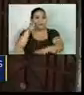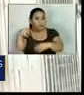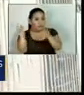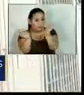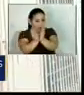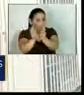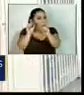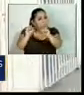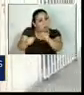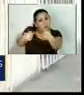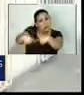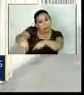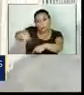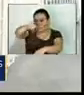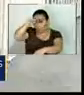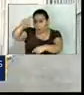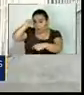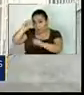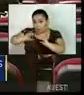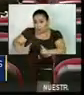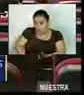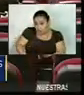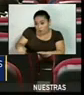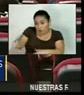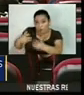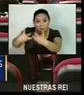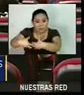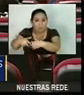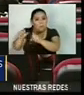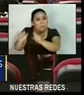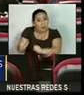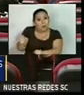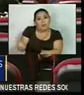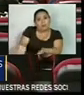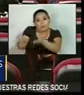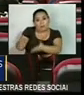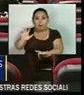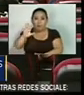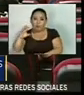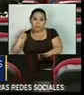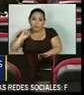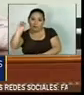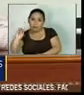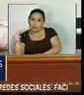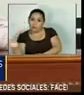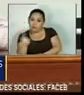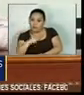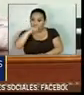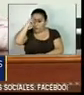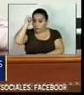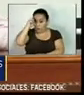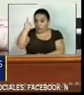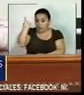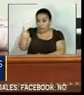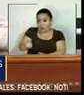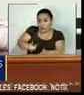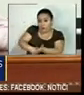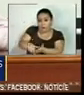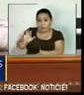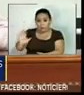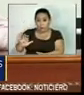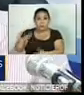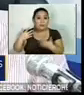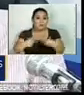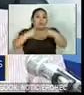privadas podrán trabajar hasta con el 50% de su personal. El alcalde de esa localidad informó que 1,600